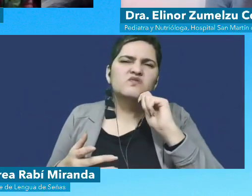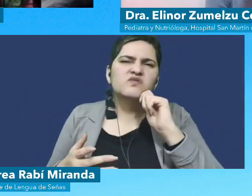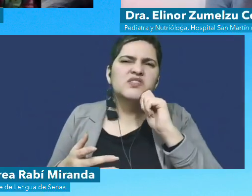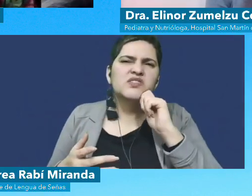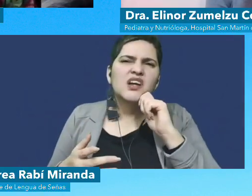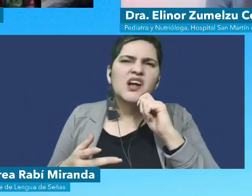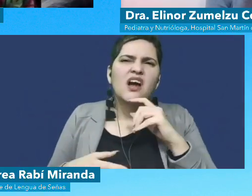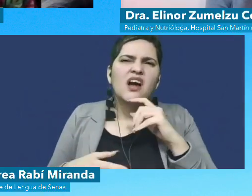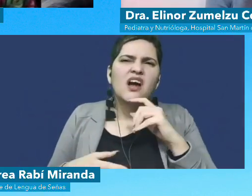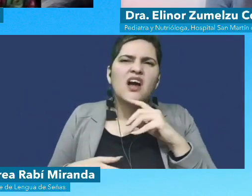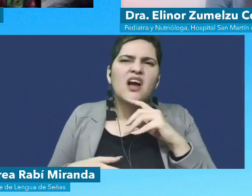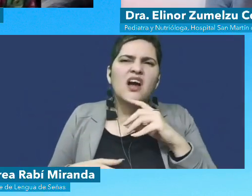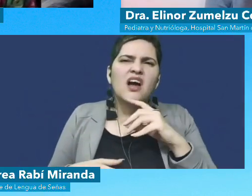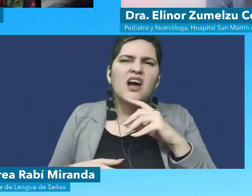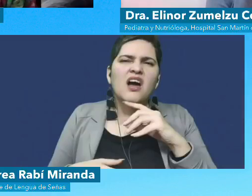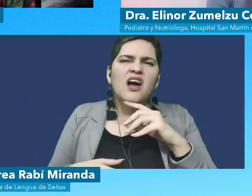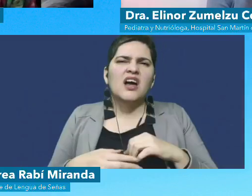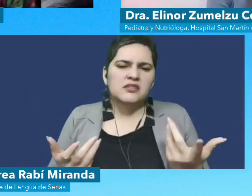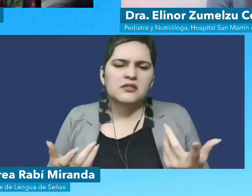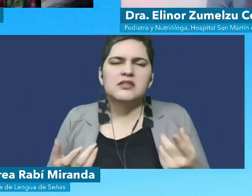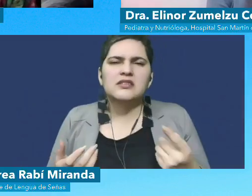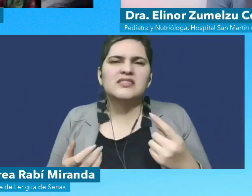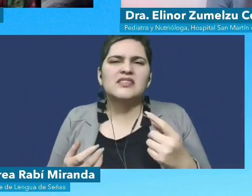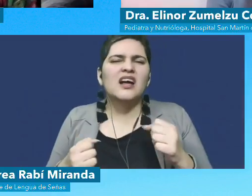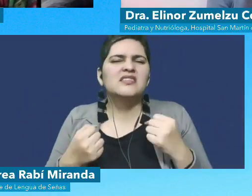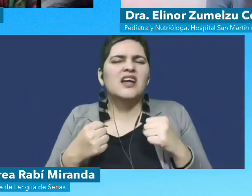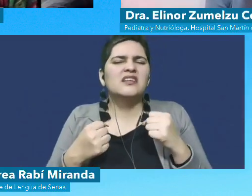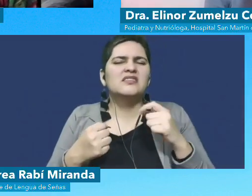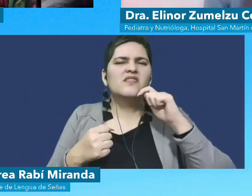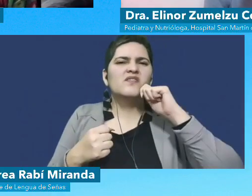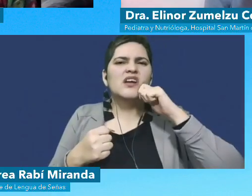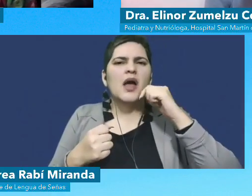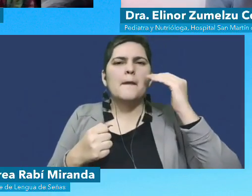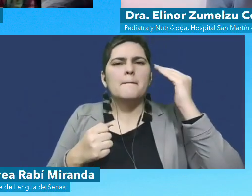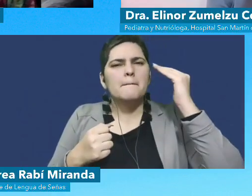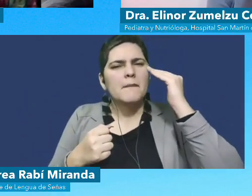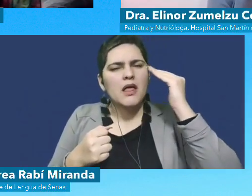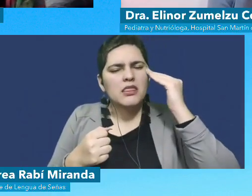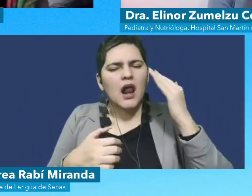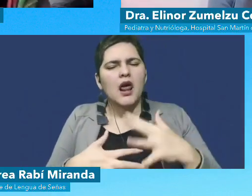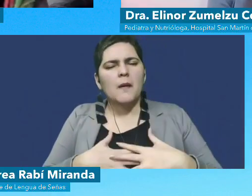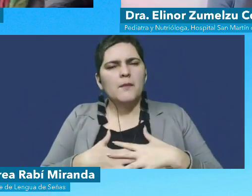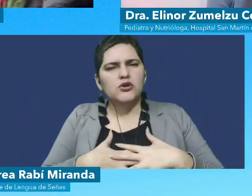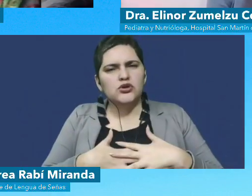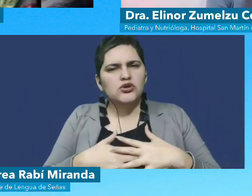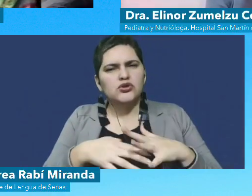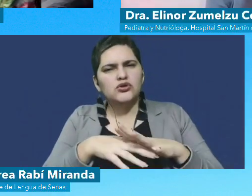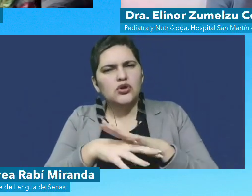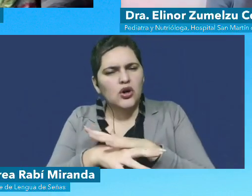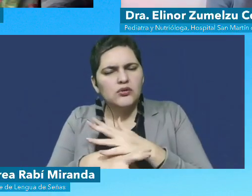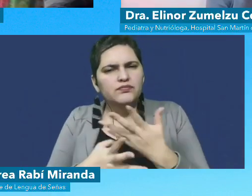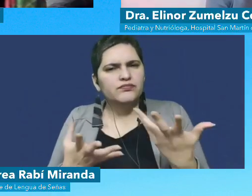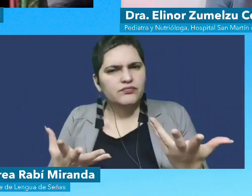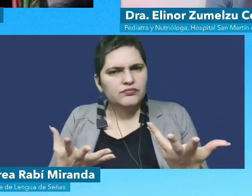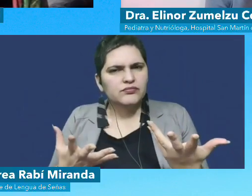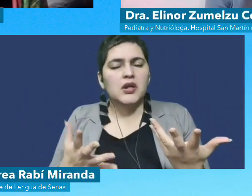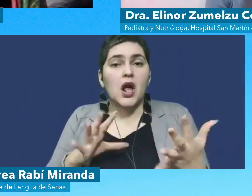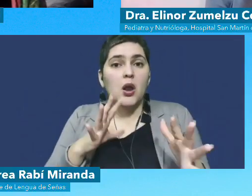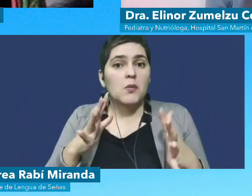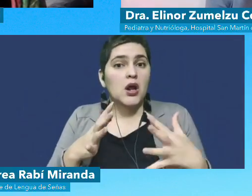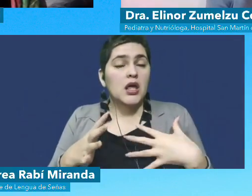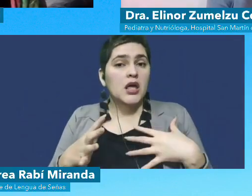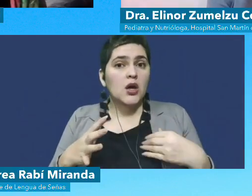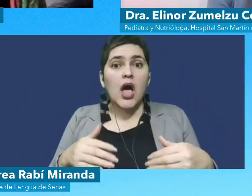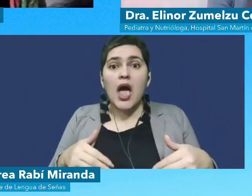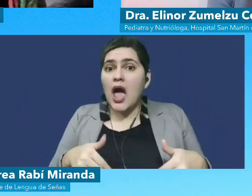la parte salud mental y de la parte emocional, ¿ya? Pero a lo mejor lo que tiene mi hijo es hambre,